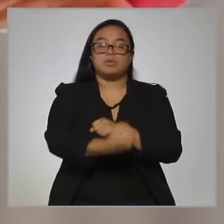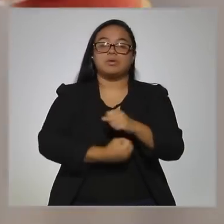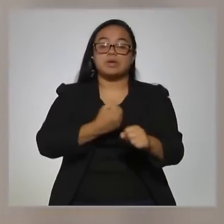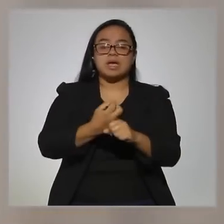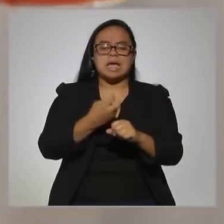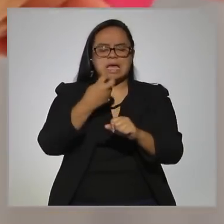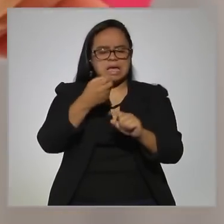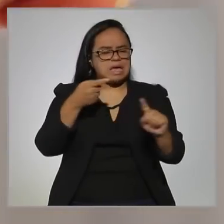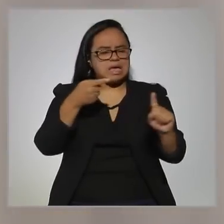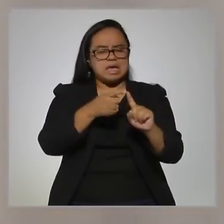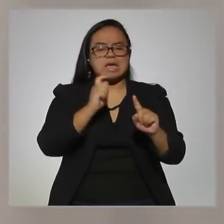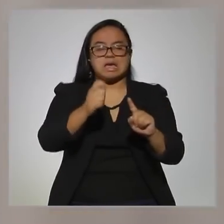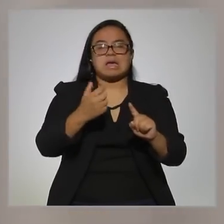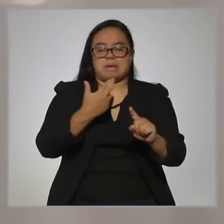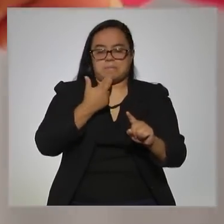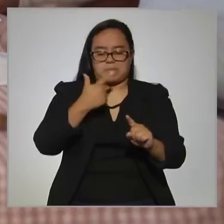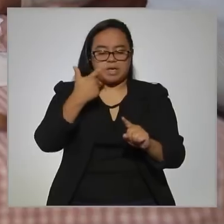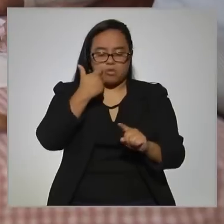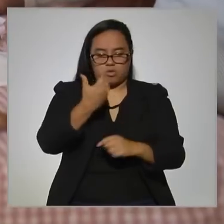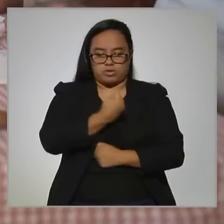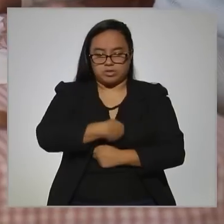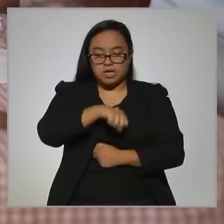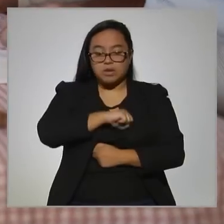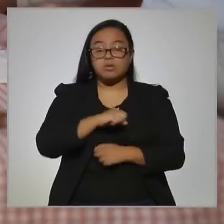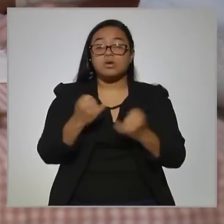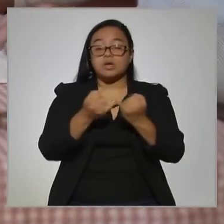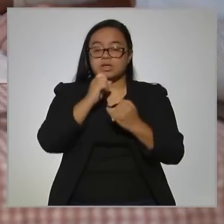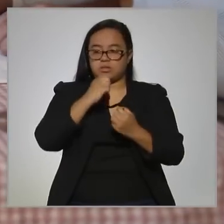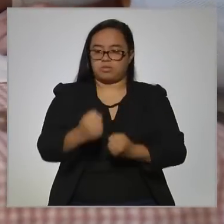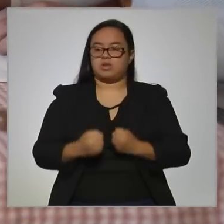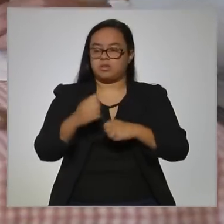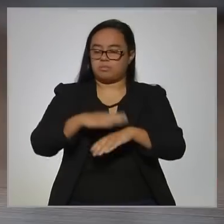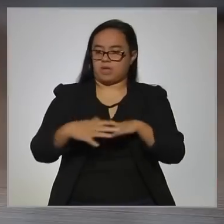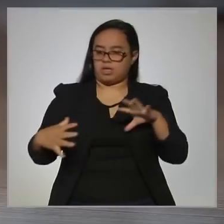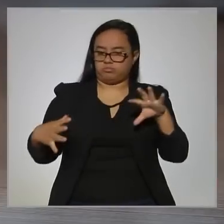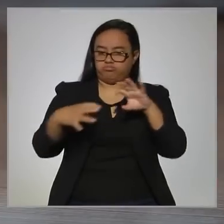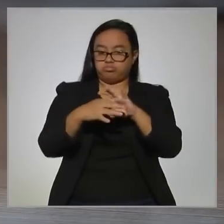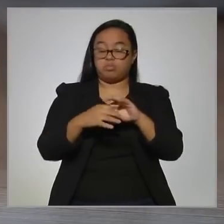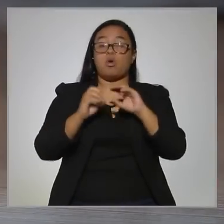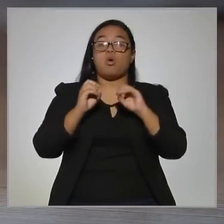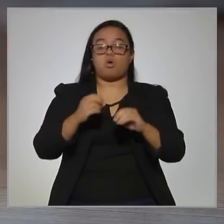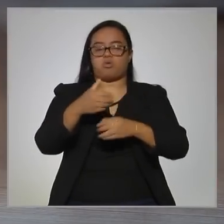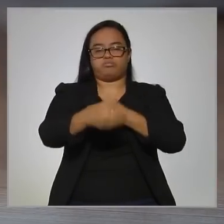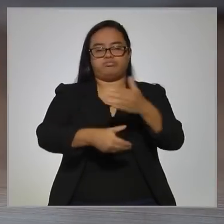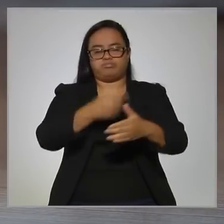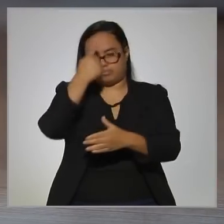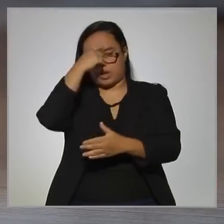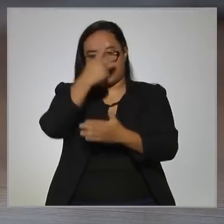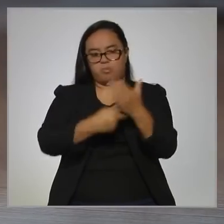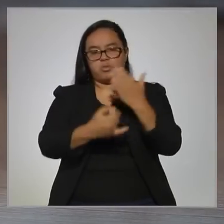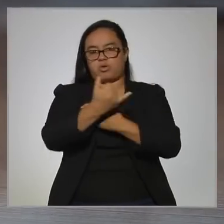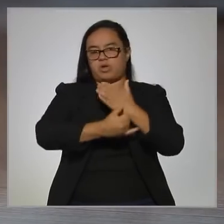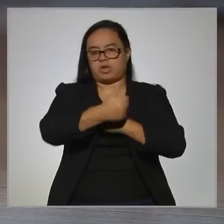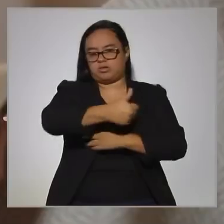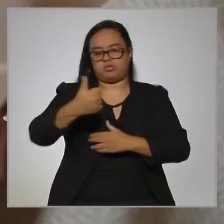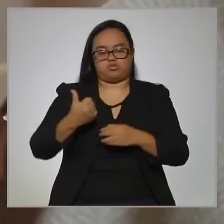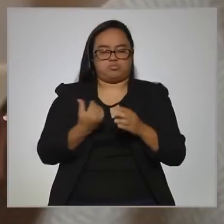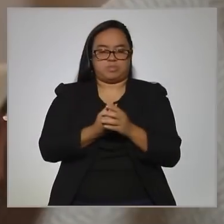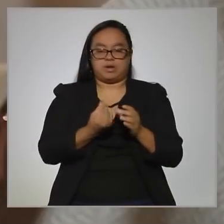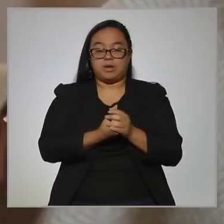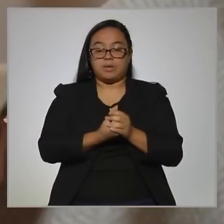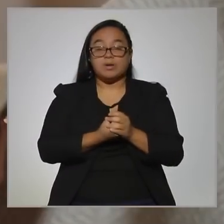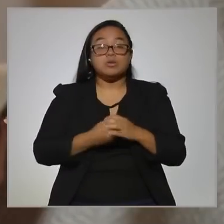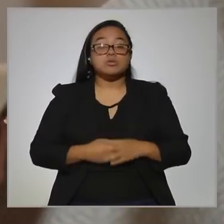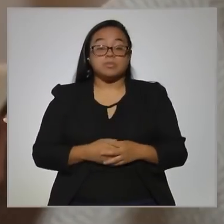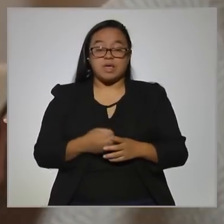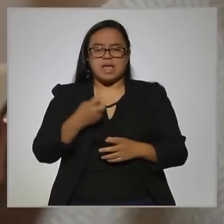suelen abarcar desde mejorar la salud y fortalecer lazos hasta avanzar en proyectos personales.